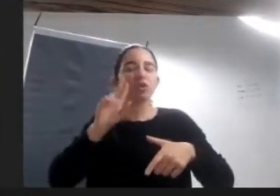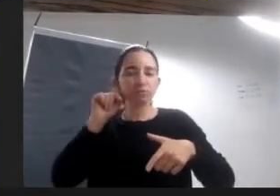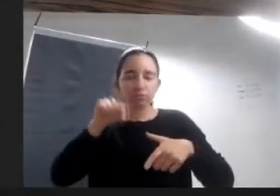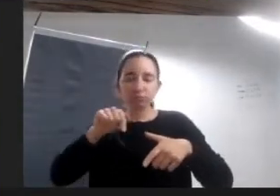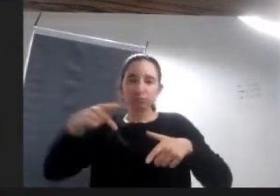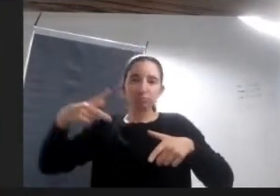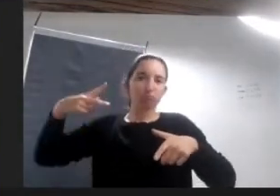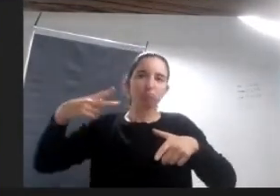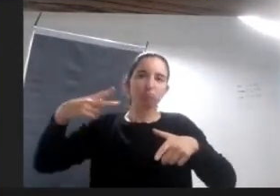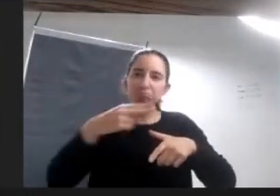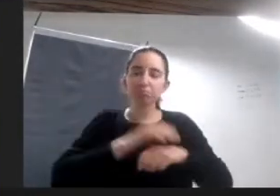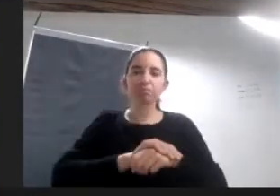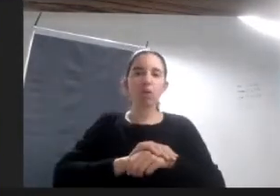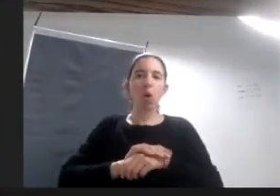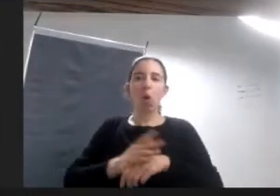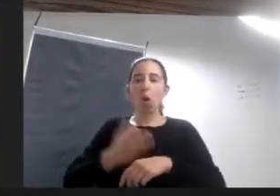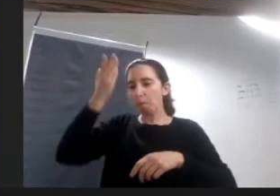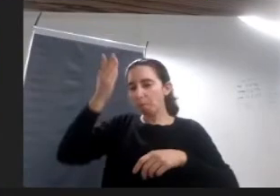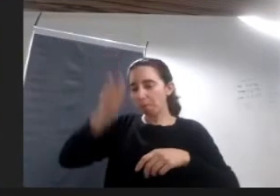persona.